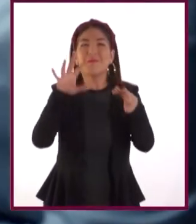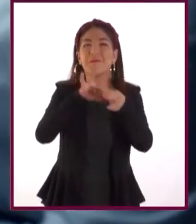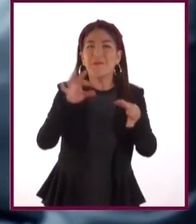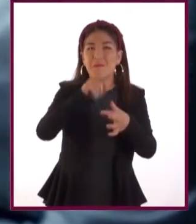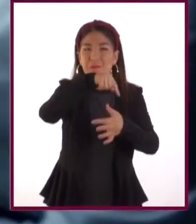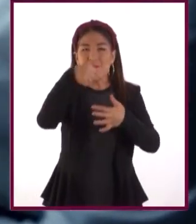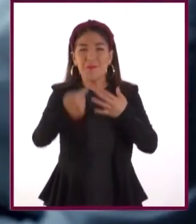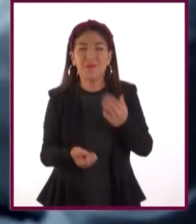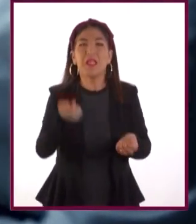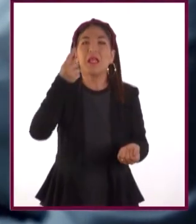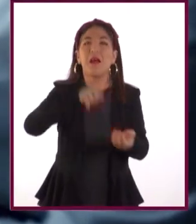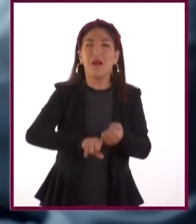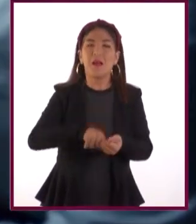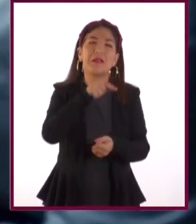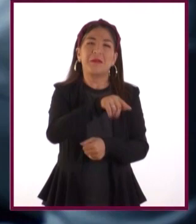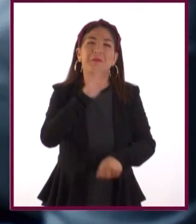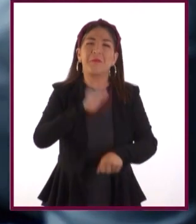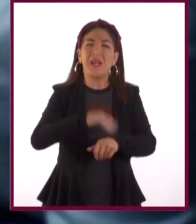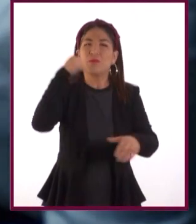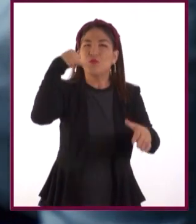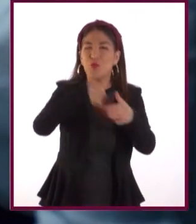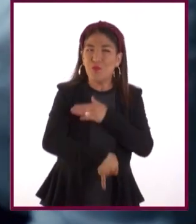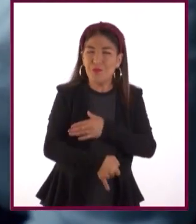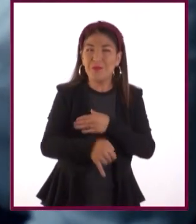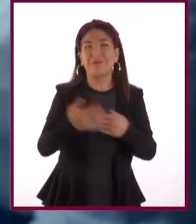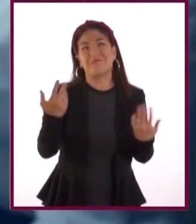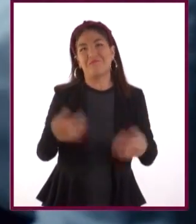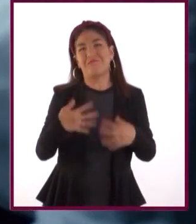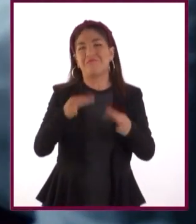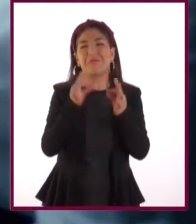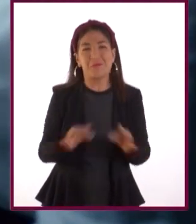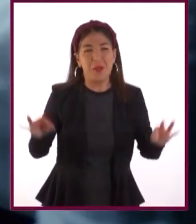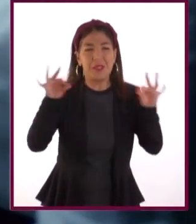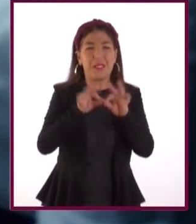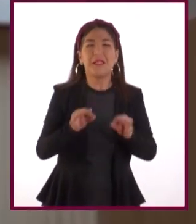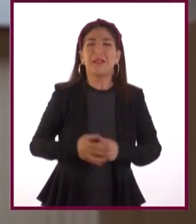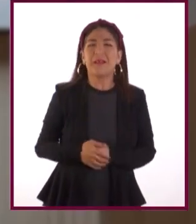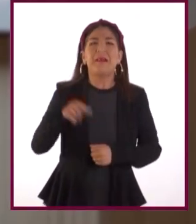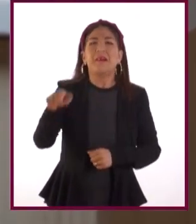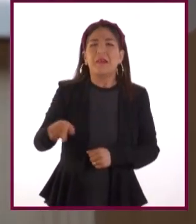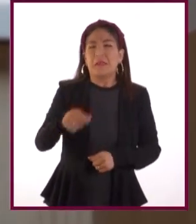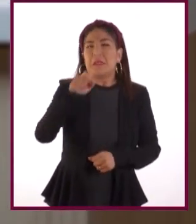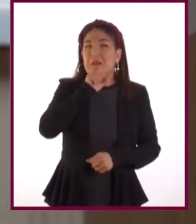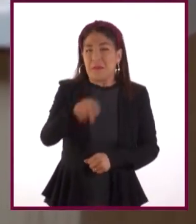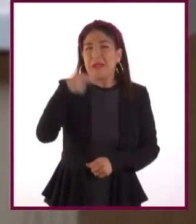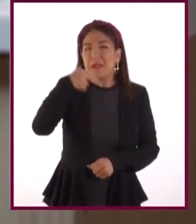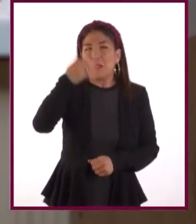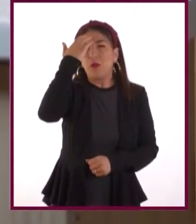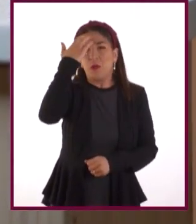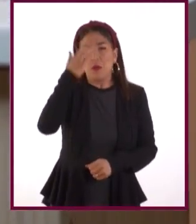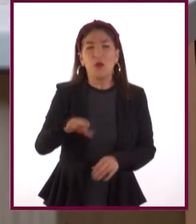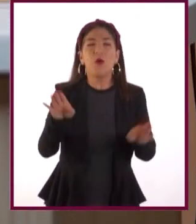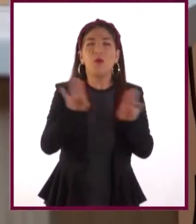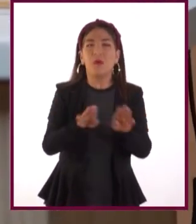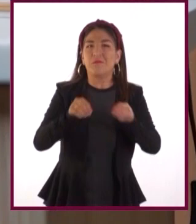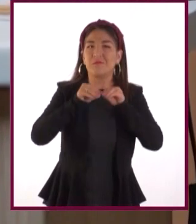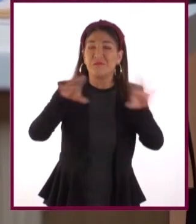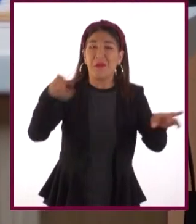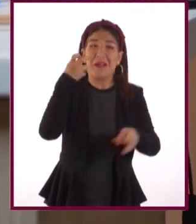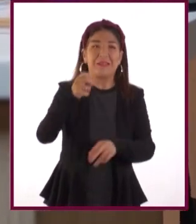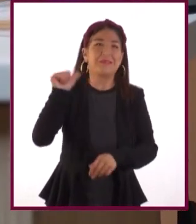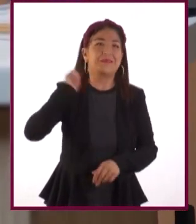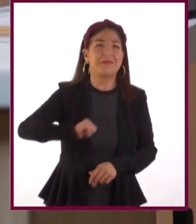el desarrollo de instrucciones intricadas, profundas y valiosas. No por nada se le conoce también como